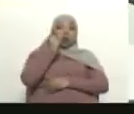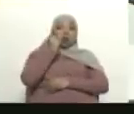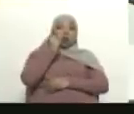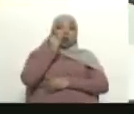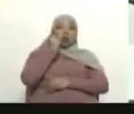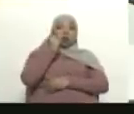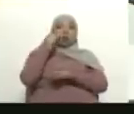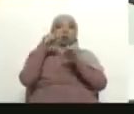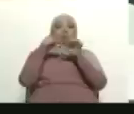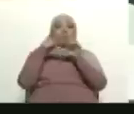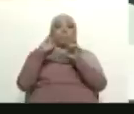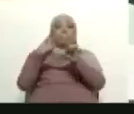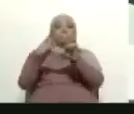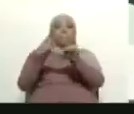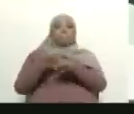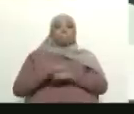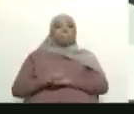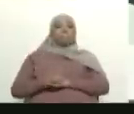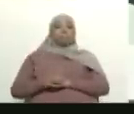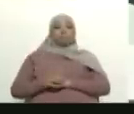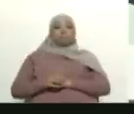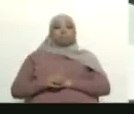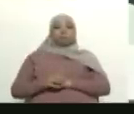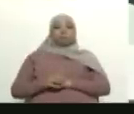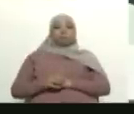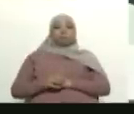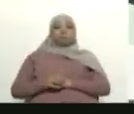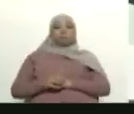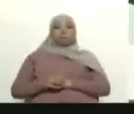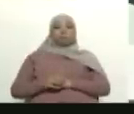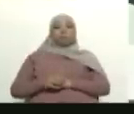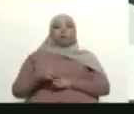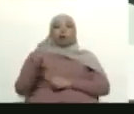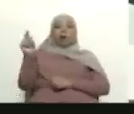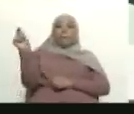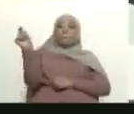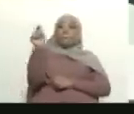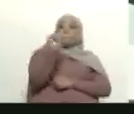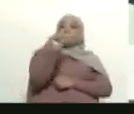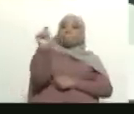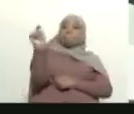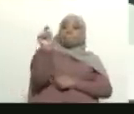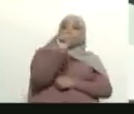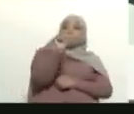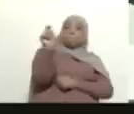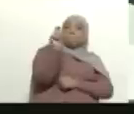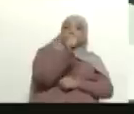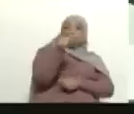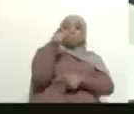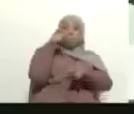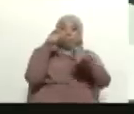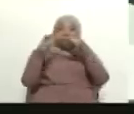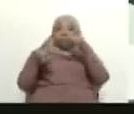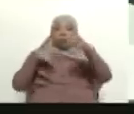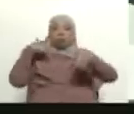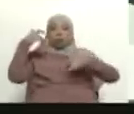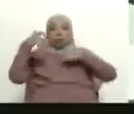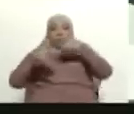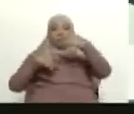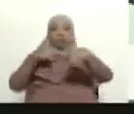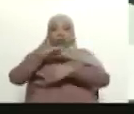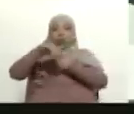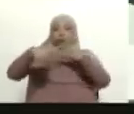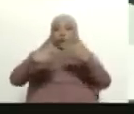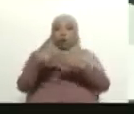Hemos mantenido durante un periodo de varios meses largas operaciones en el territorio